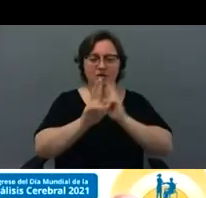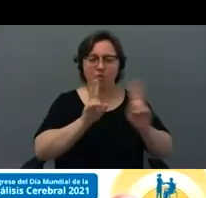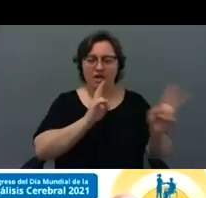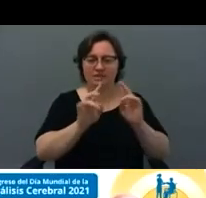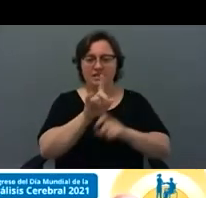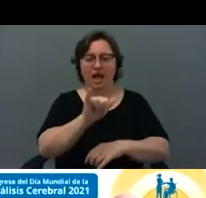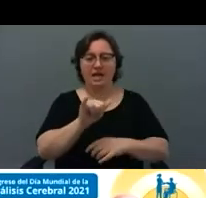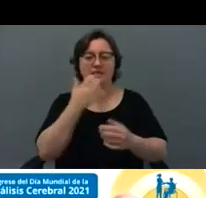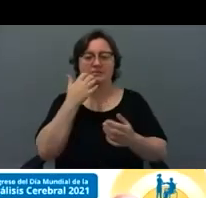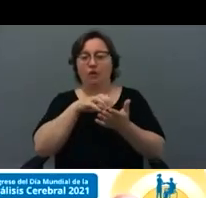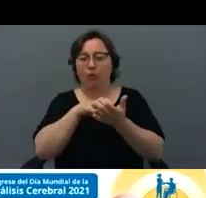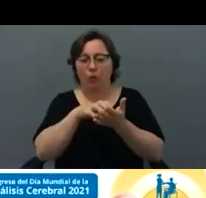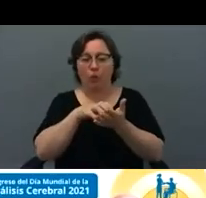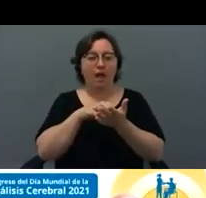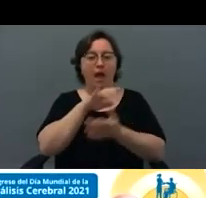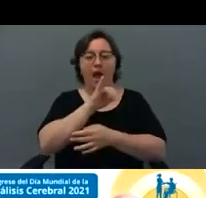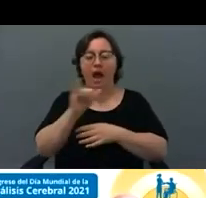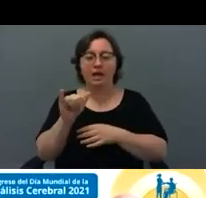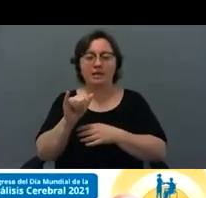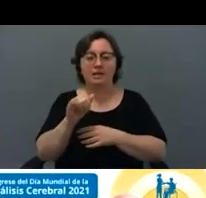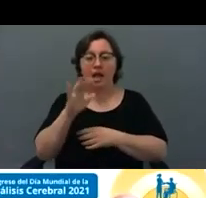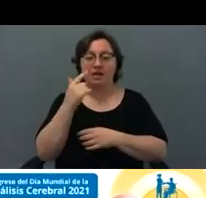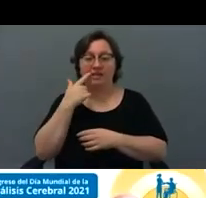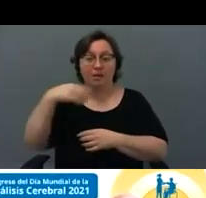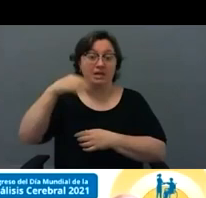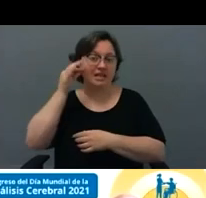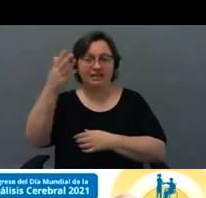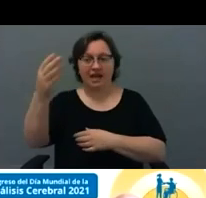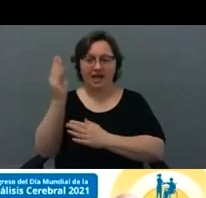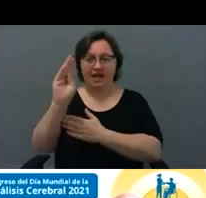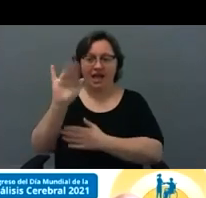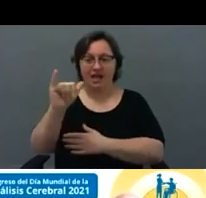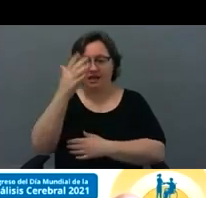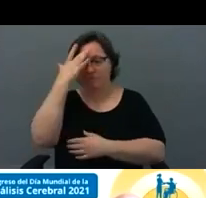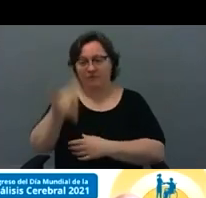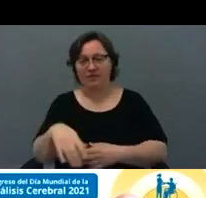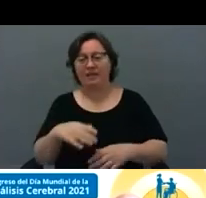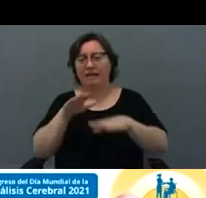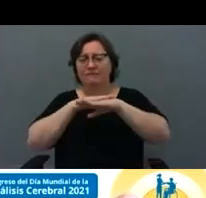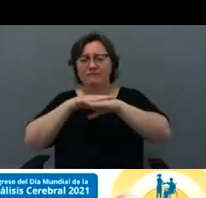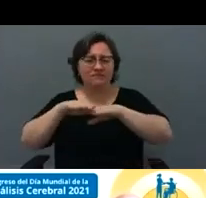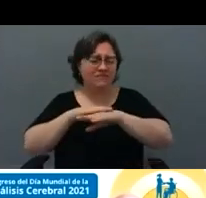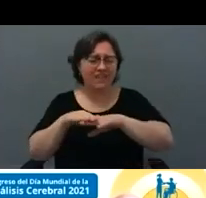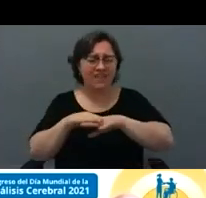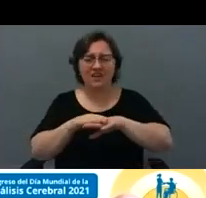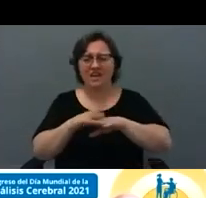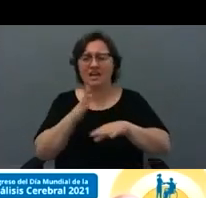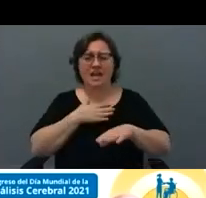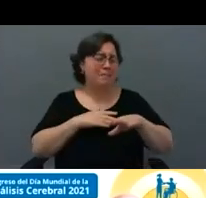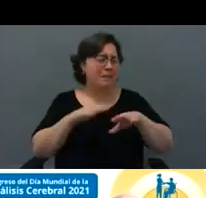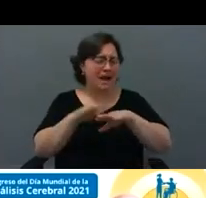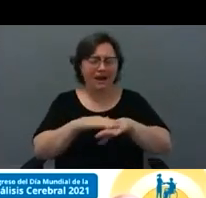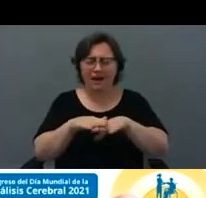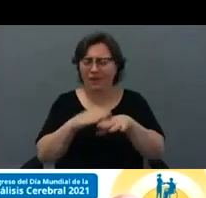formulando aquellas preguntas. Ya tenemos a nuestra presidenta. Ay, cuánto lo siento, ya me podéis perdonar, pero